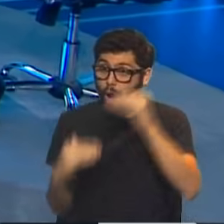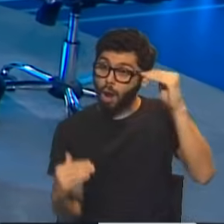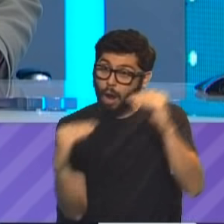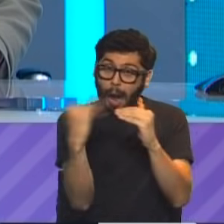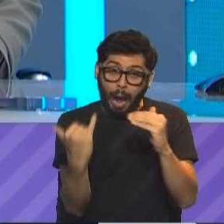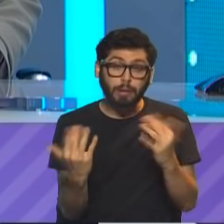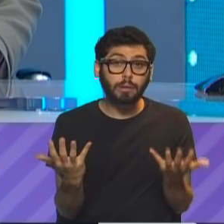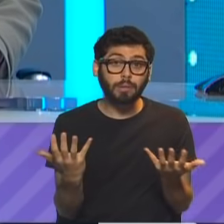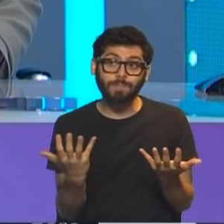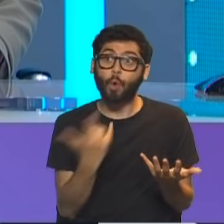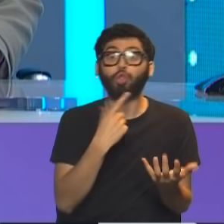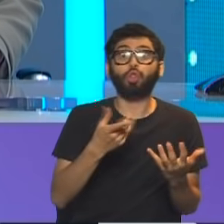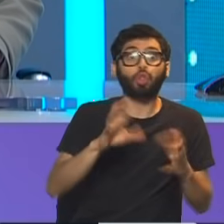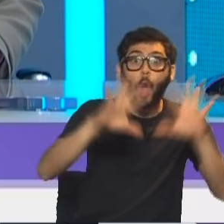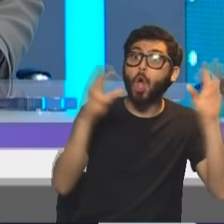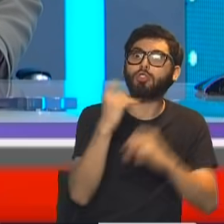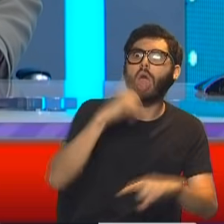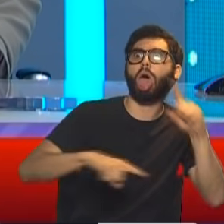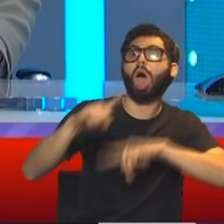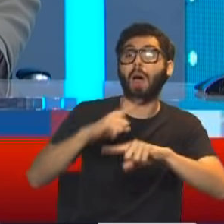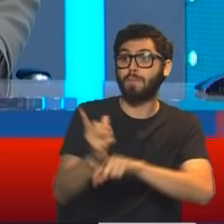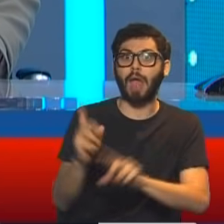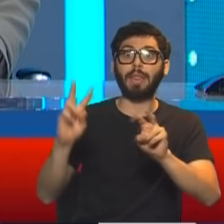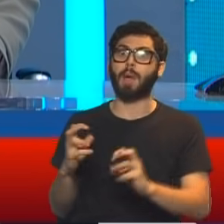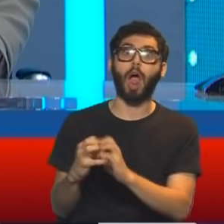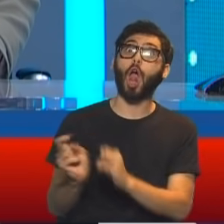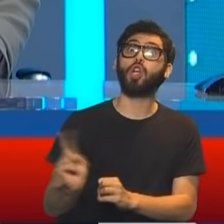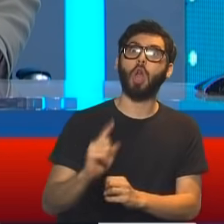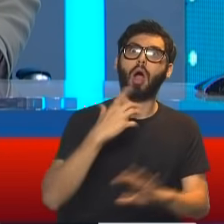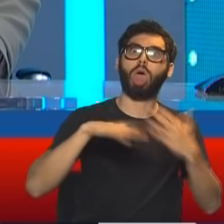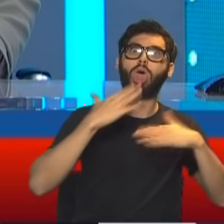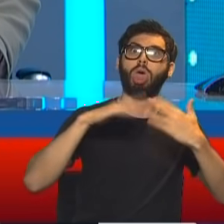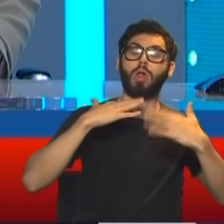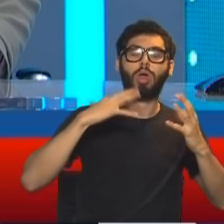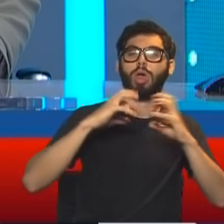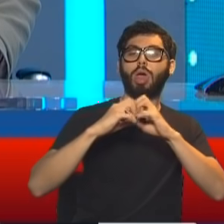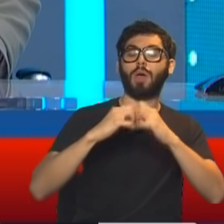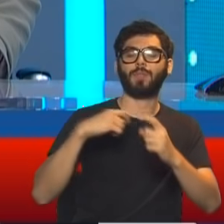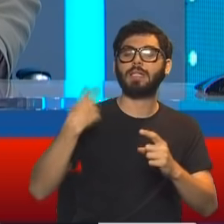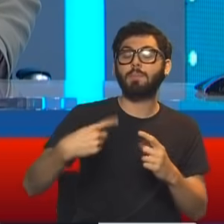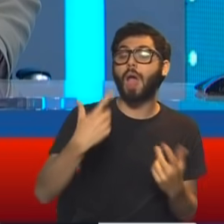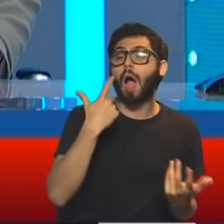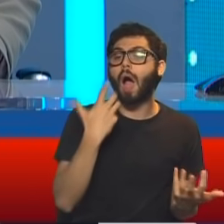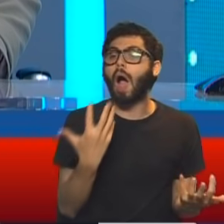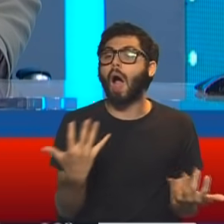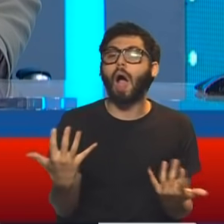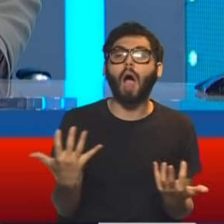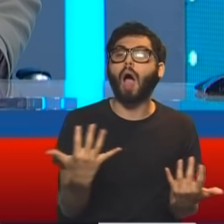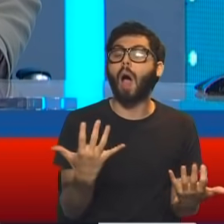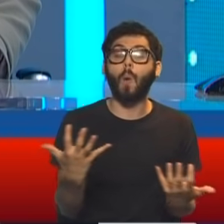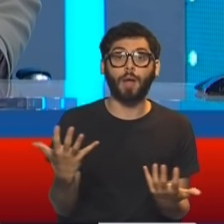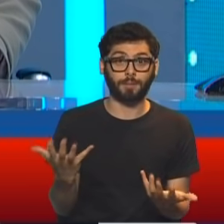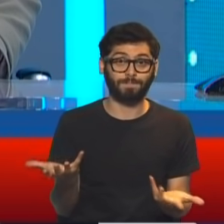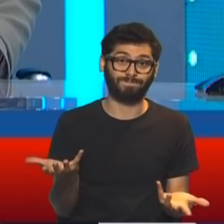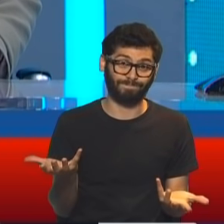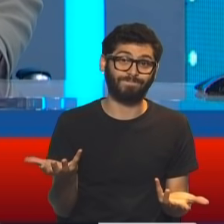no debatir esos temas, evidentemente. Bueno, entonces Sí, tratemos, concuerdo. me todo el parece que... tiempo yendo a pescar. Por eso que digo que pueden se encontrar.